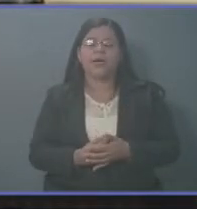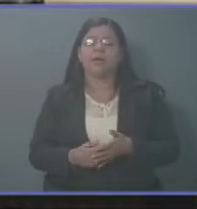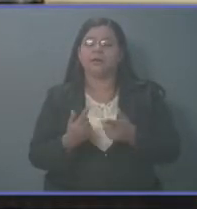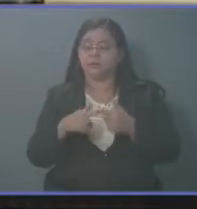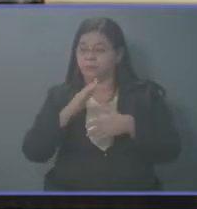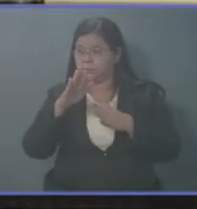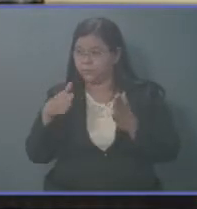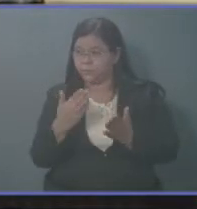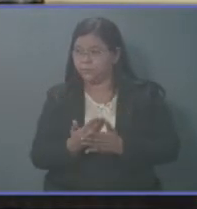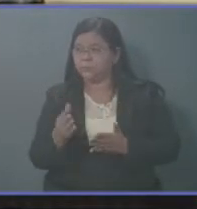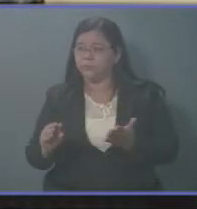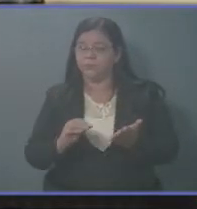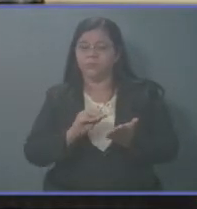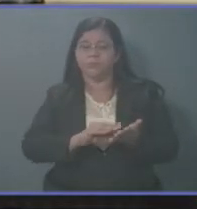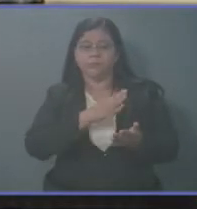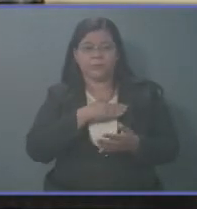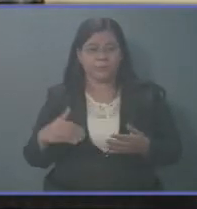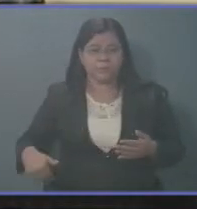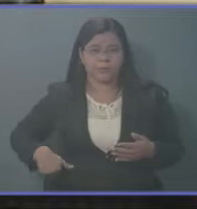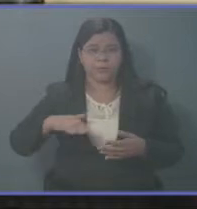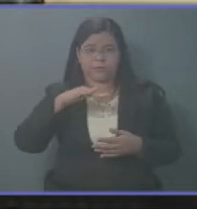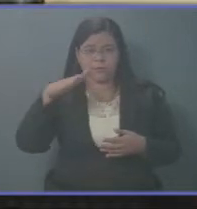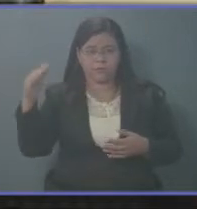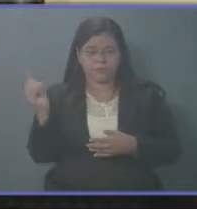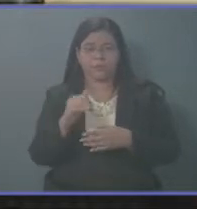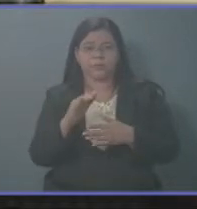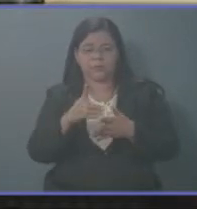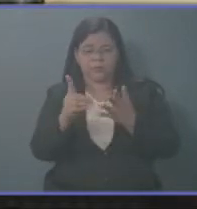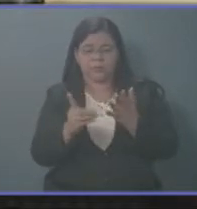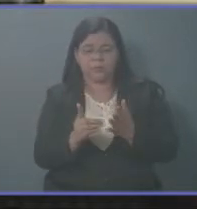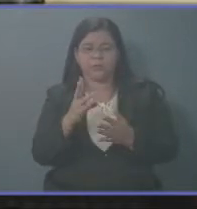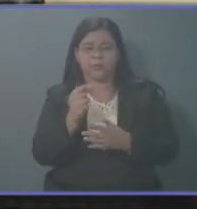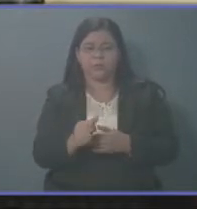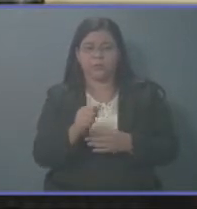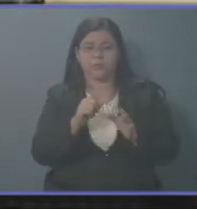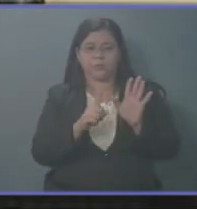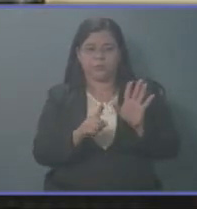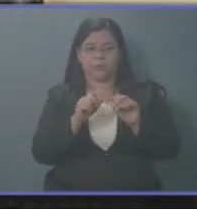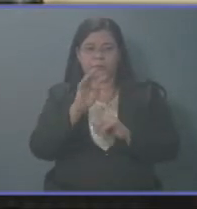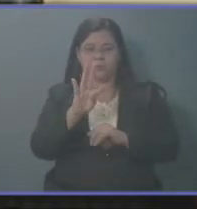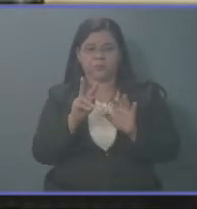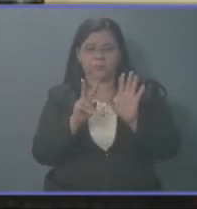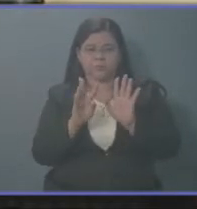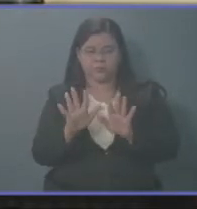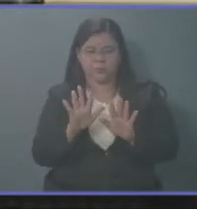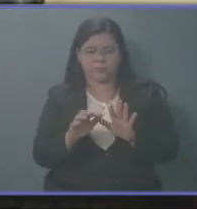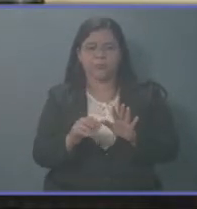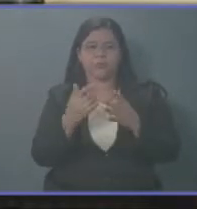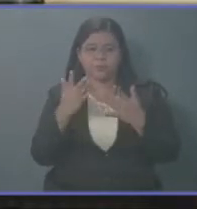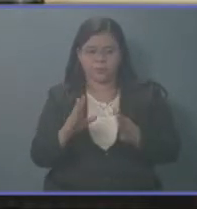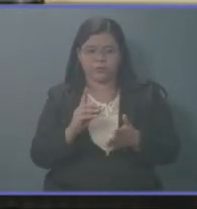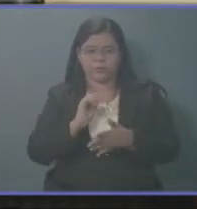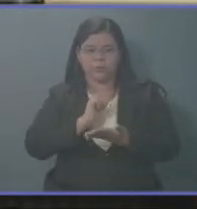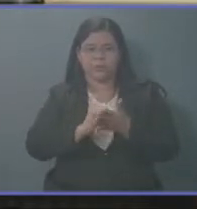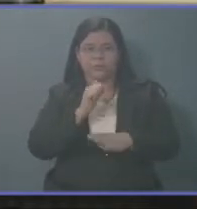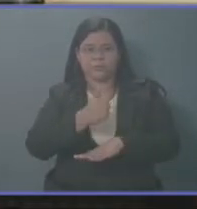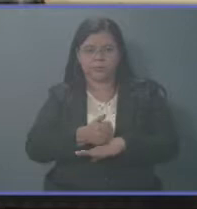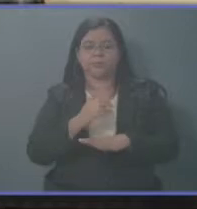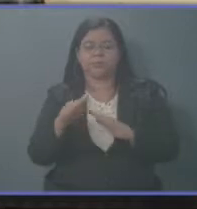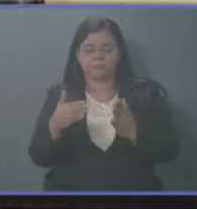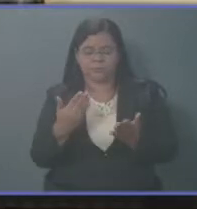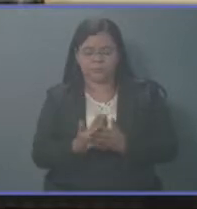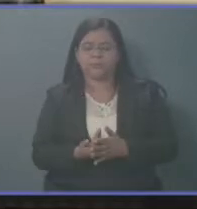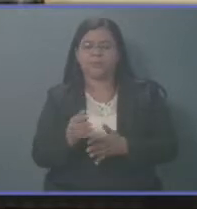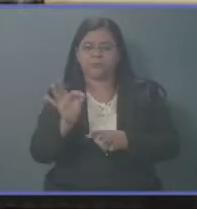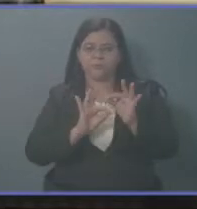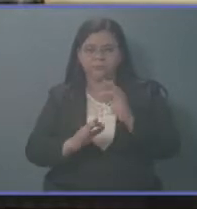expuesto, la Presidencia de la República considera que el decreto legislativo número 642 se emitió en contravención con